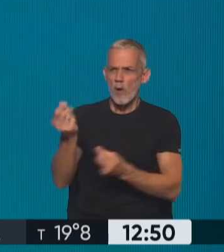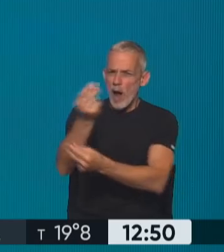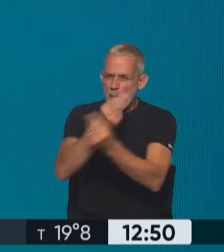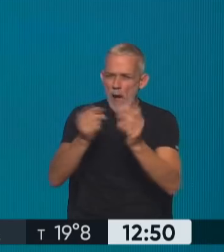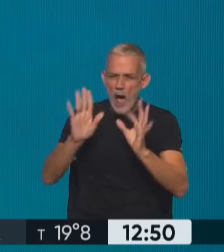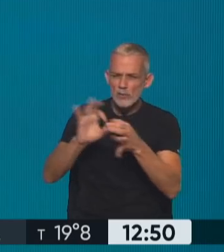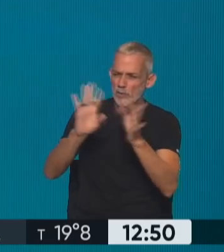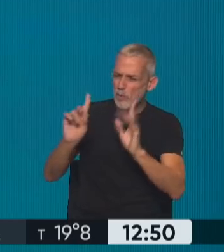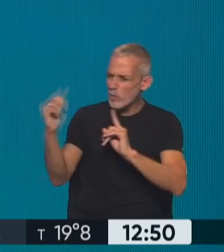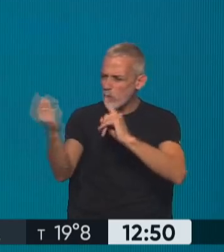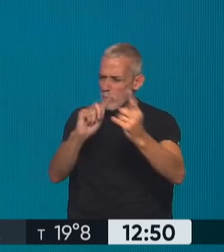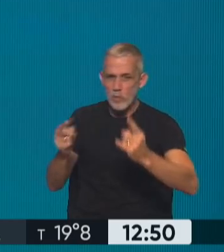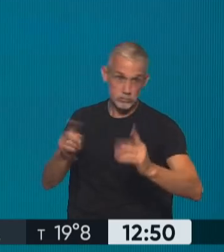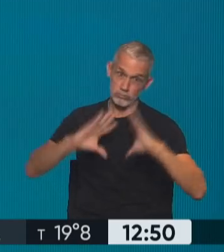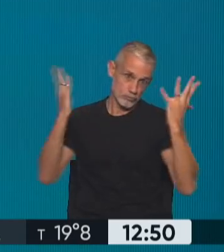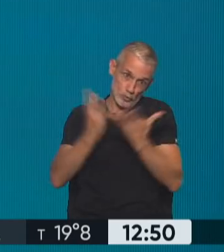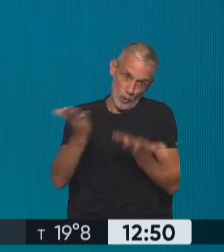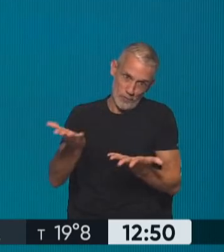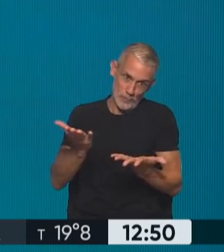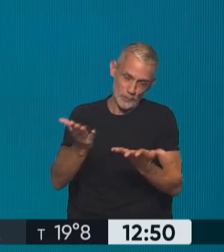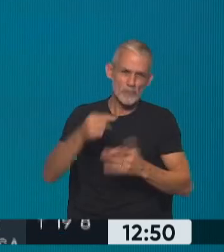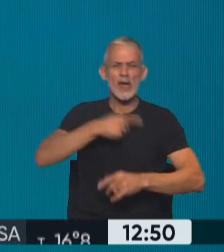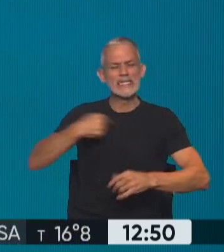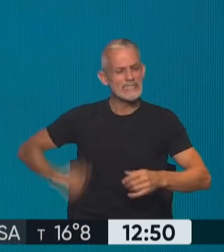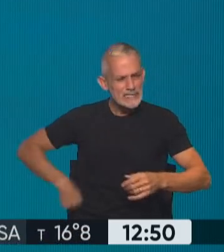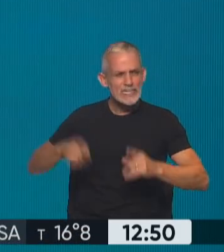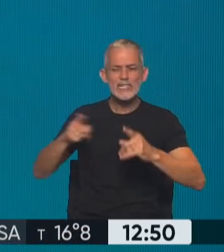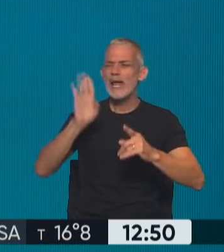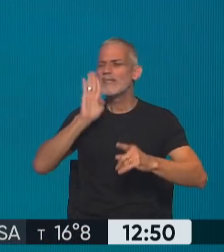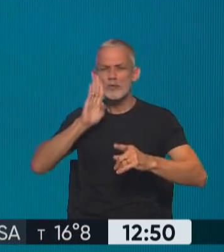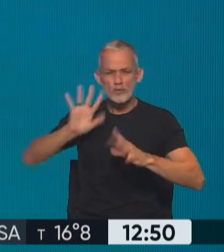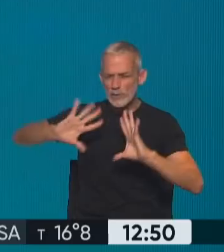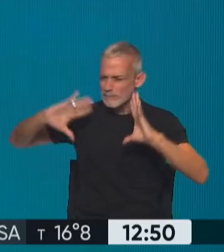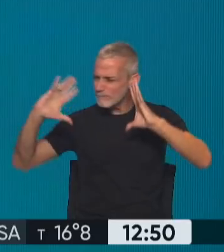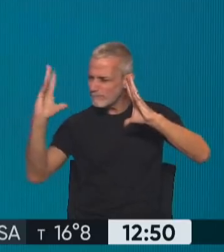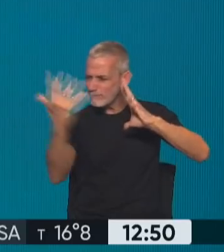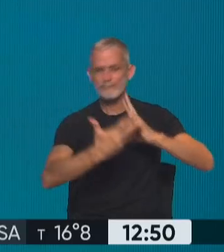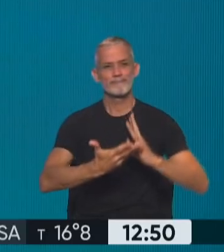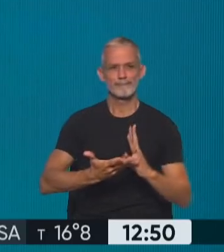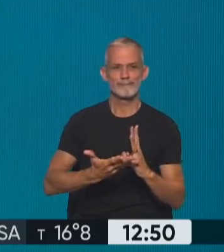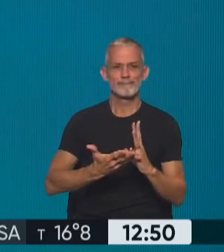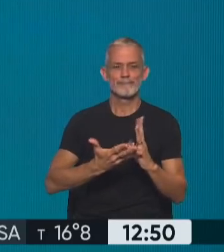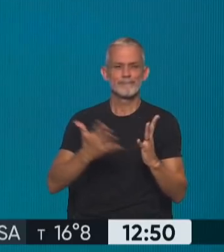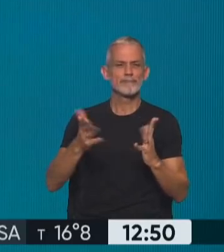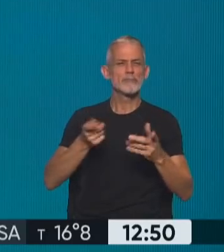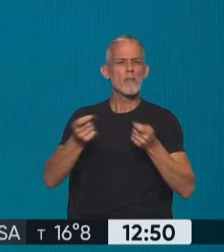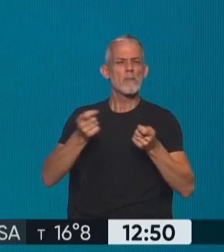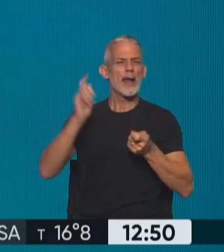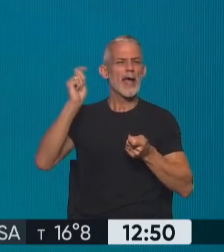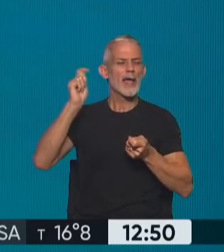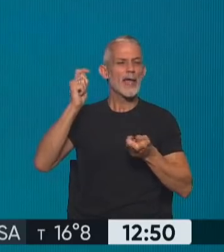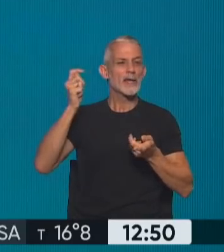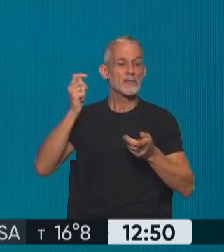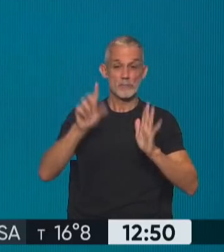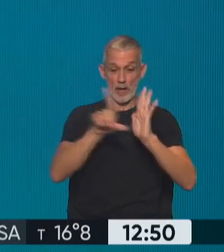se da en todo el mundo, desde China a Estados Unidos. Lo conducen